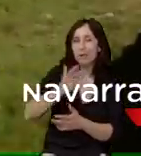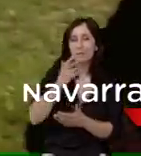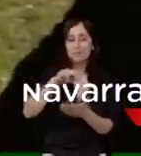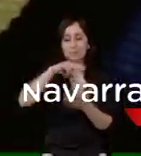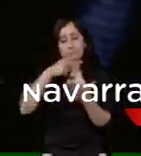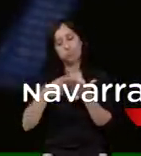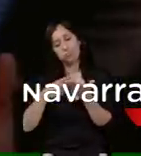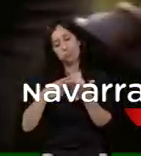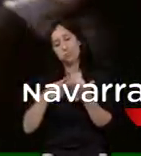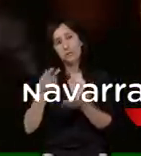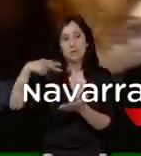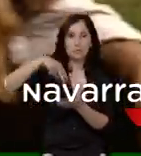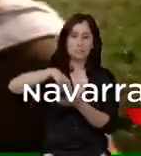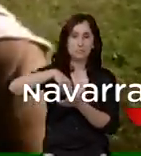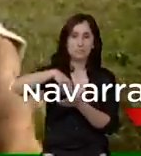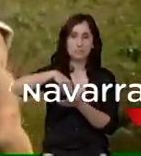levantar la cabeza y ver algo?